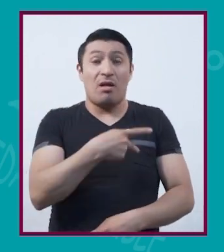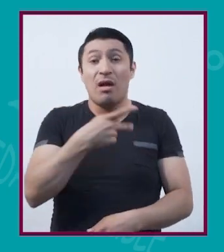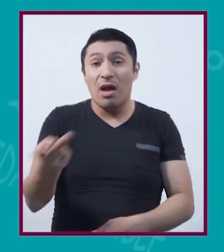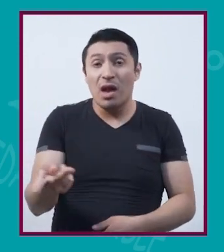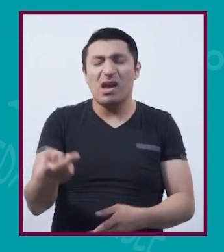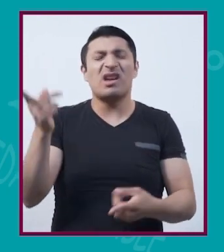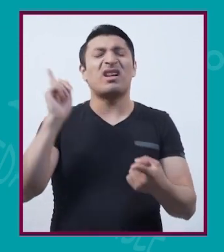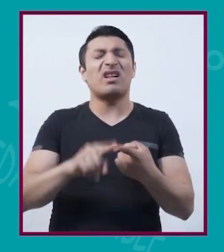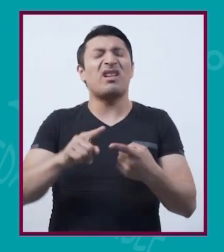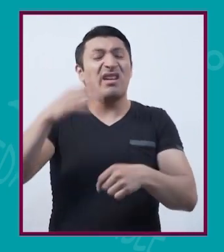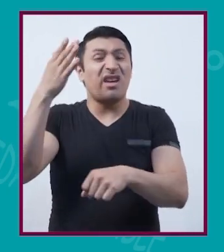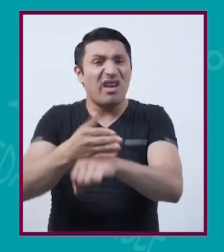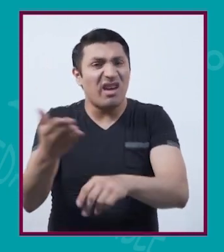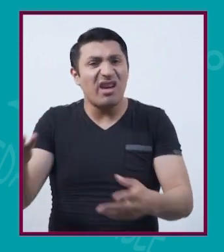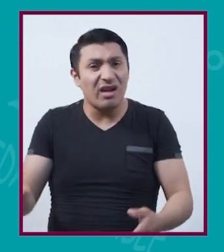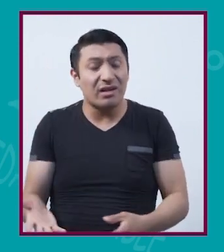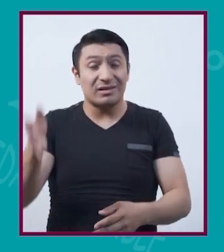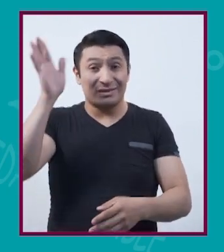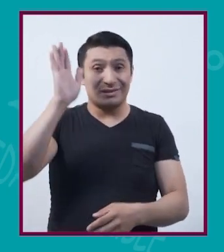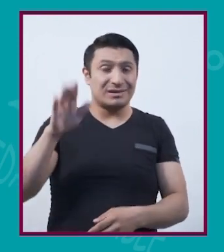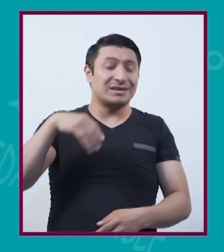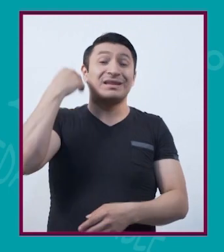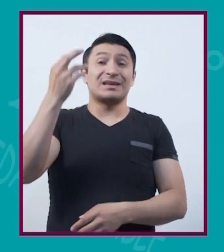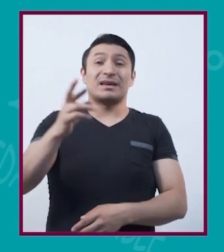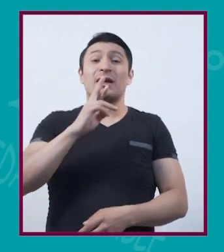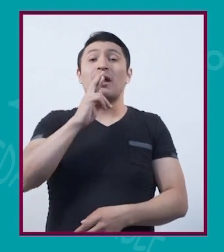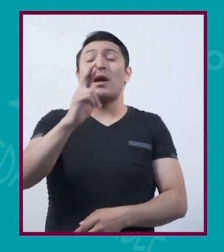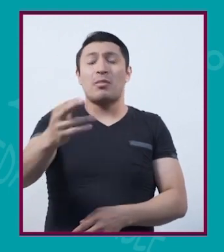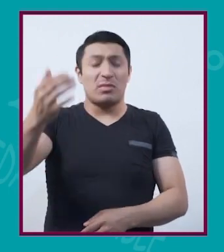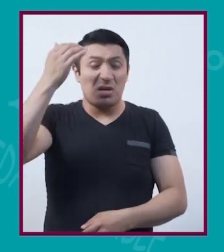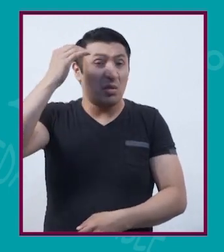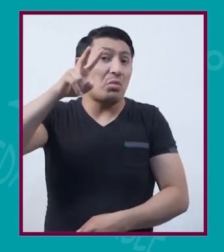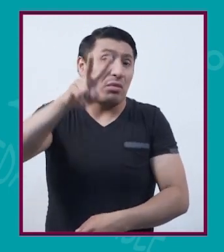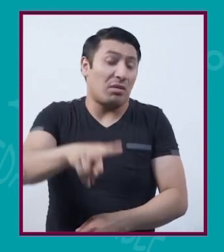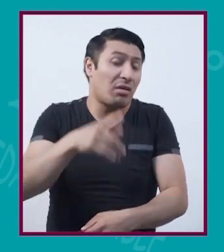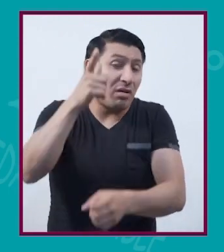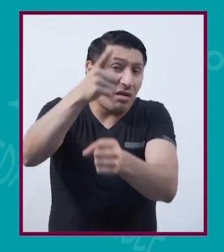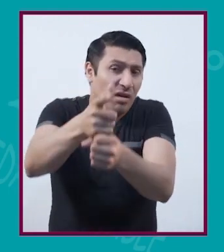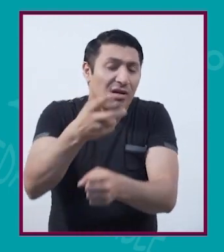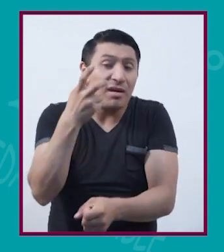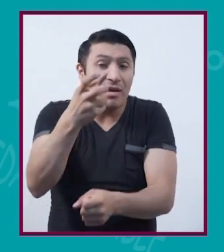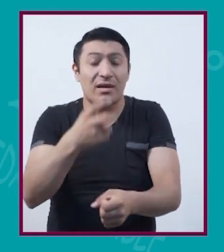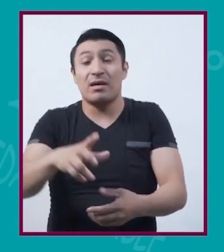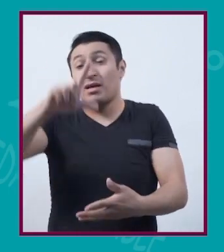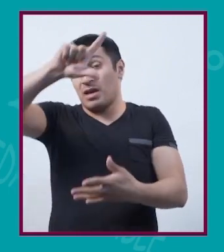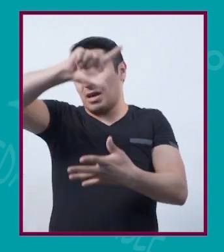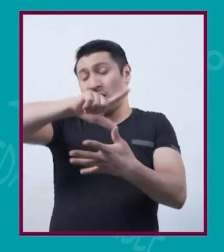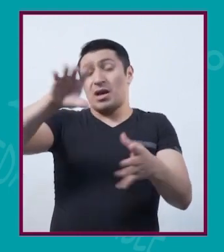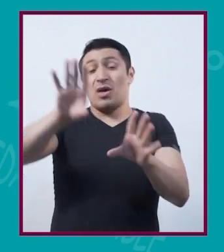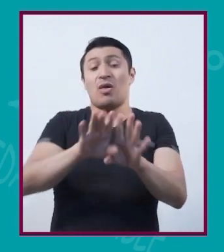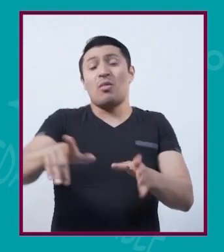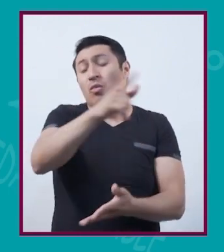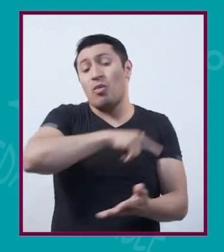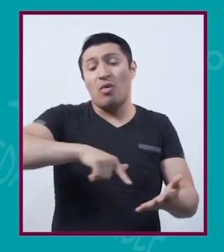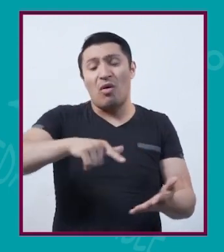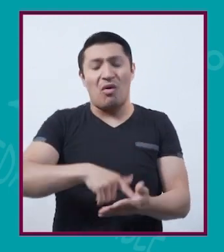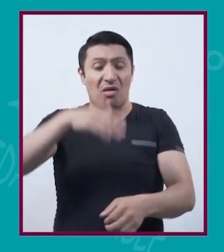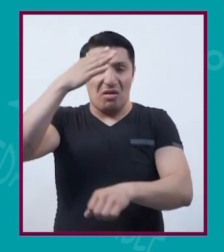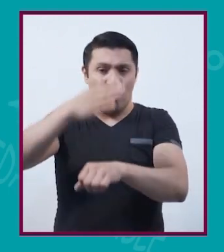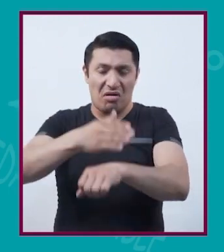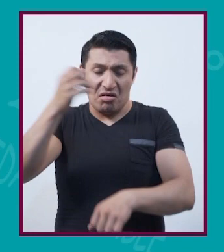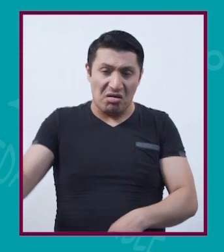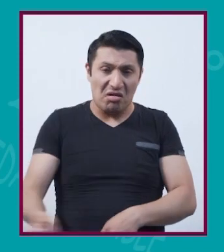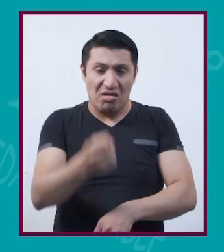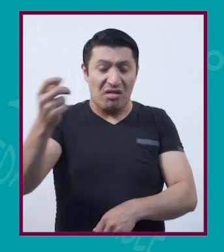poco no? Yo creo que no hay ninguna región del mundo que esté condenada a la pobreza, pero no cabe duda